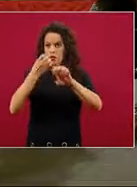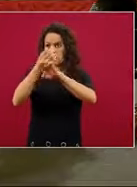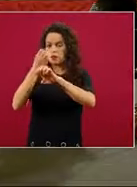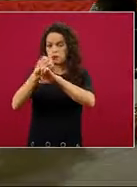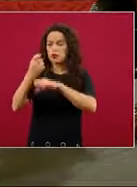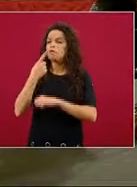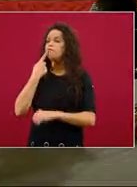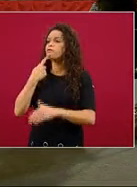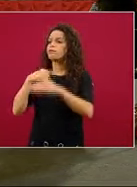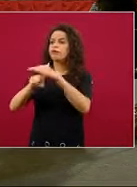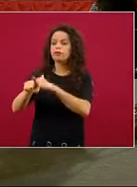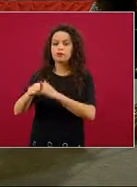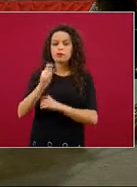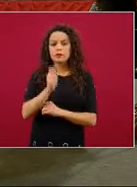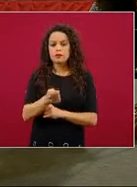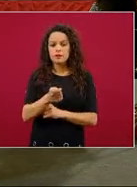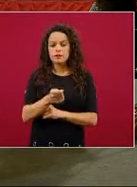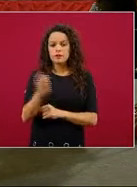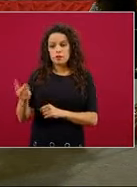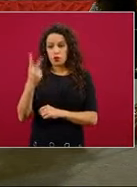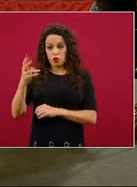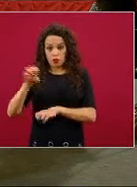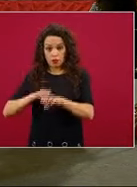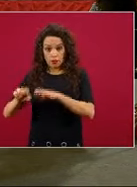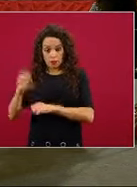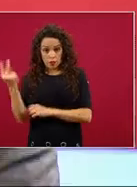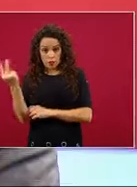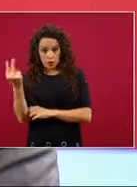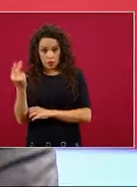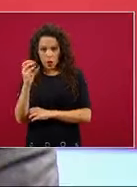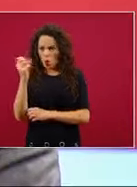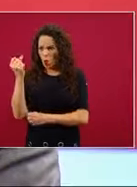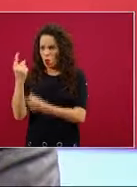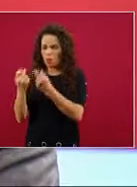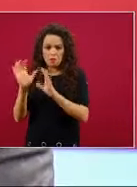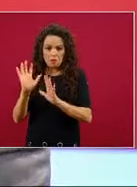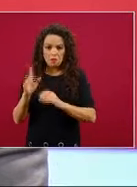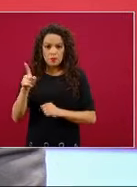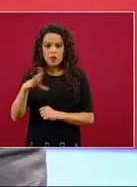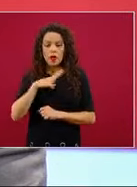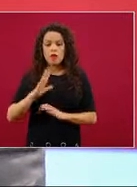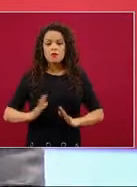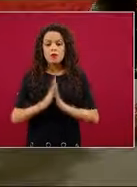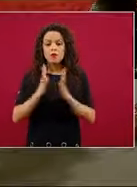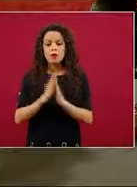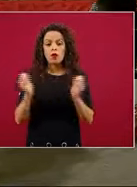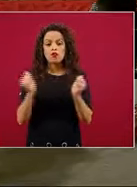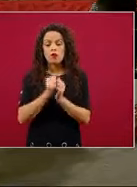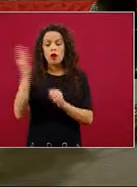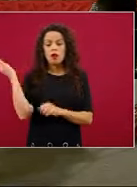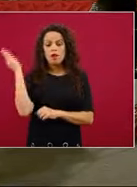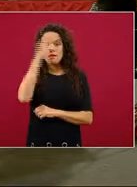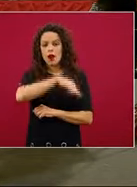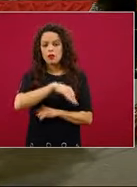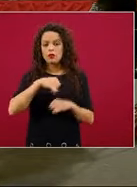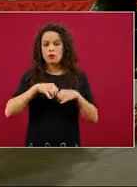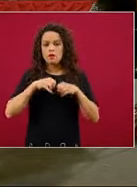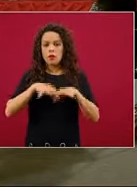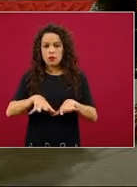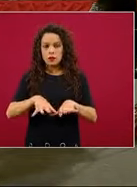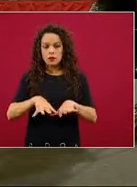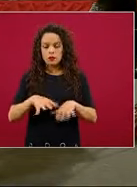denunciaron que estas dos empresas o alguna de ellas había participado en una falsificación de información.